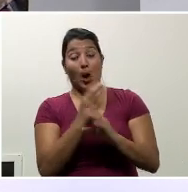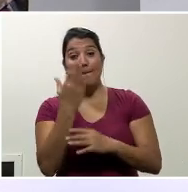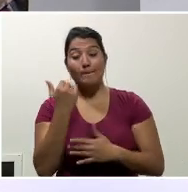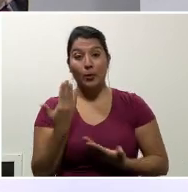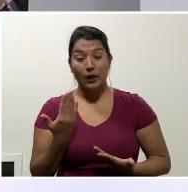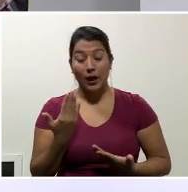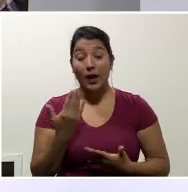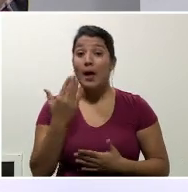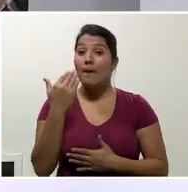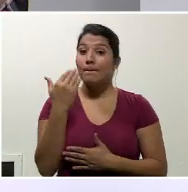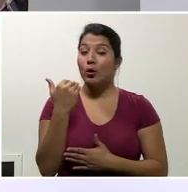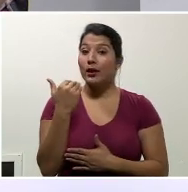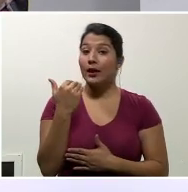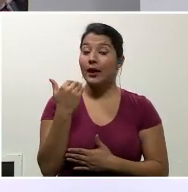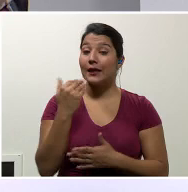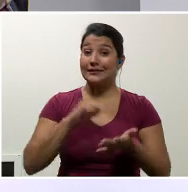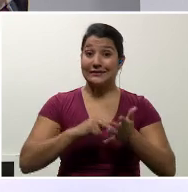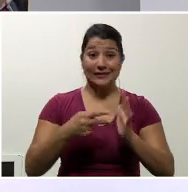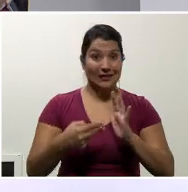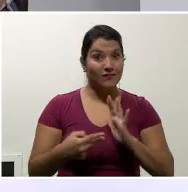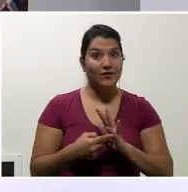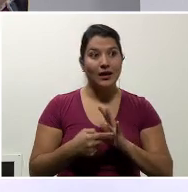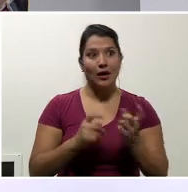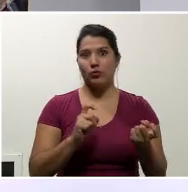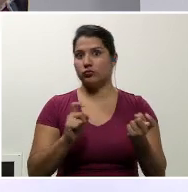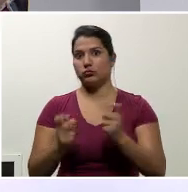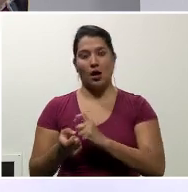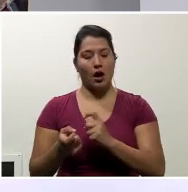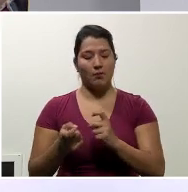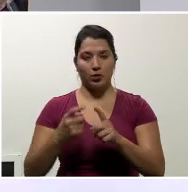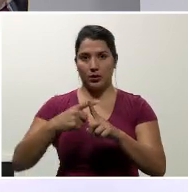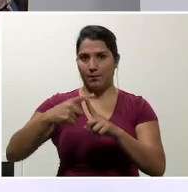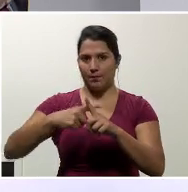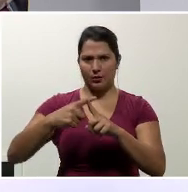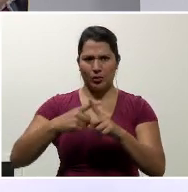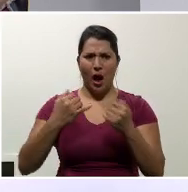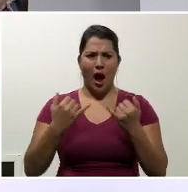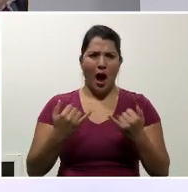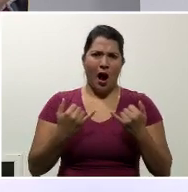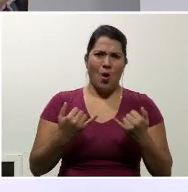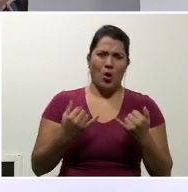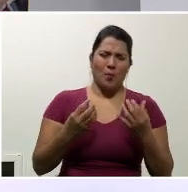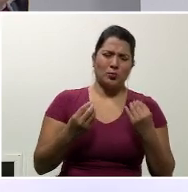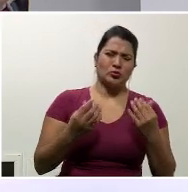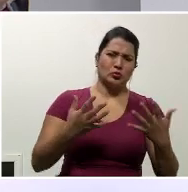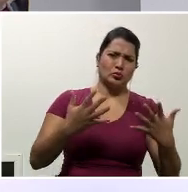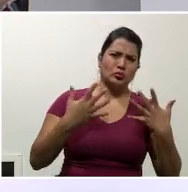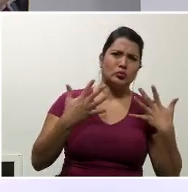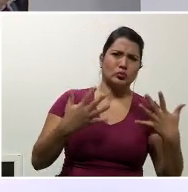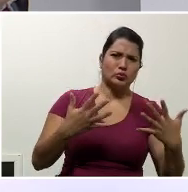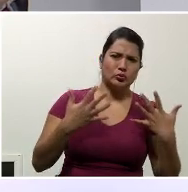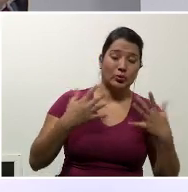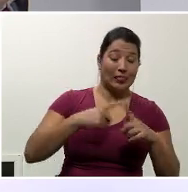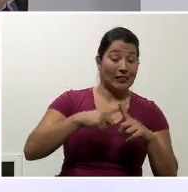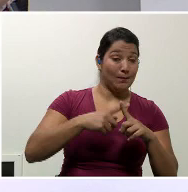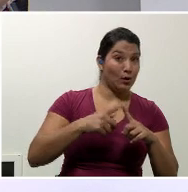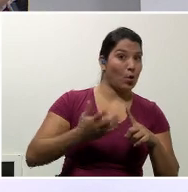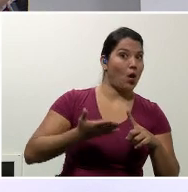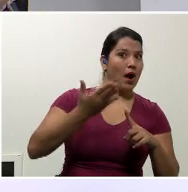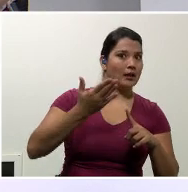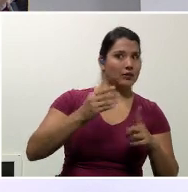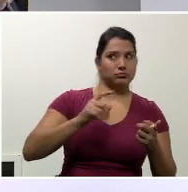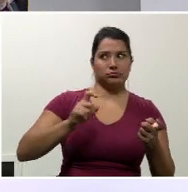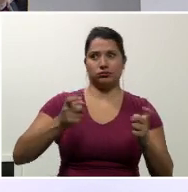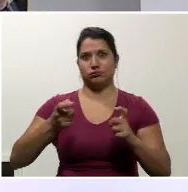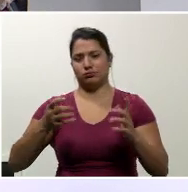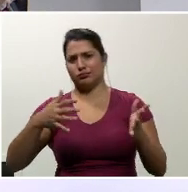además significa un cambio fuerte de temperatura. Hemos estado con unos días de alta temperatura, entonces